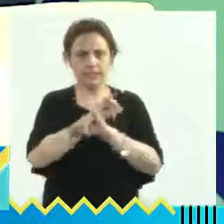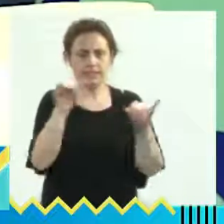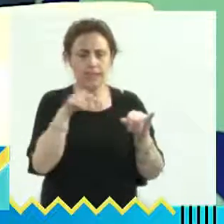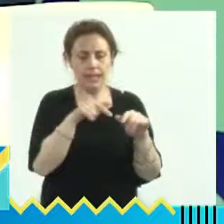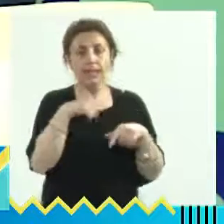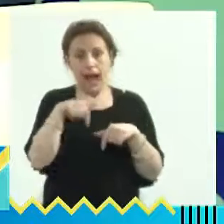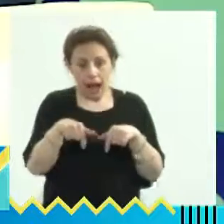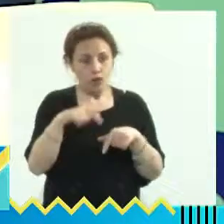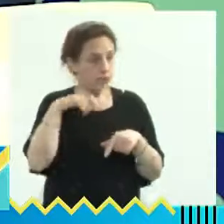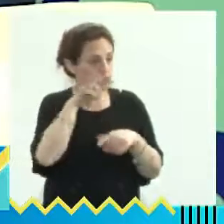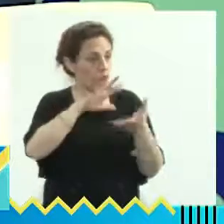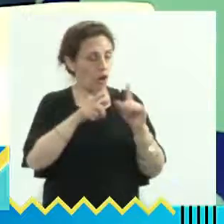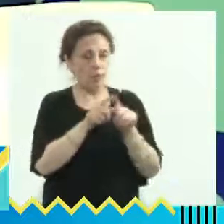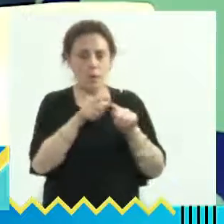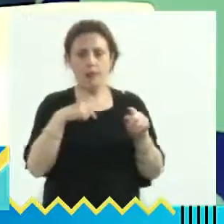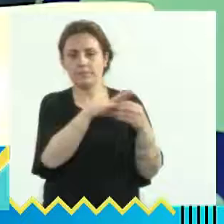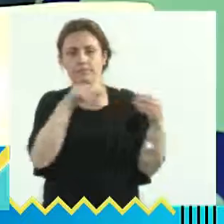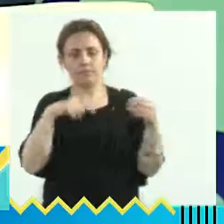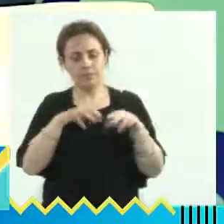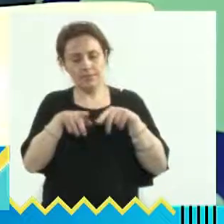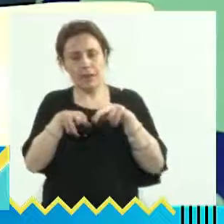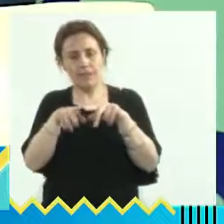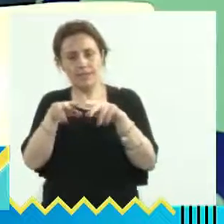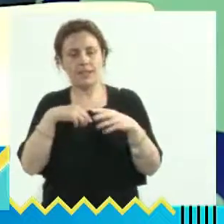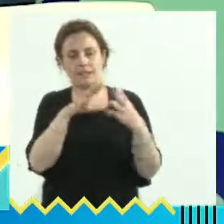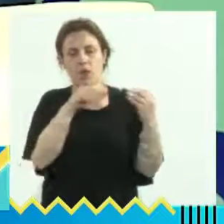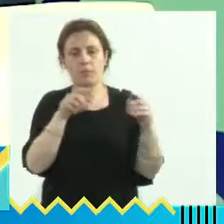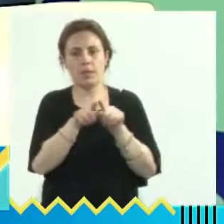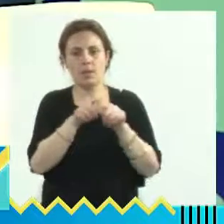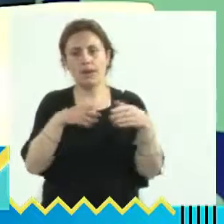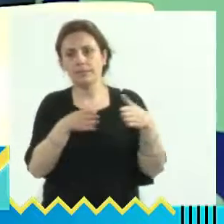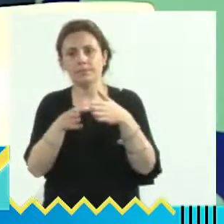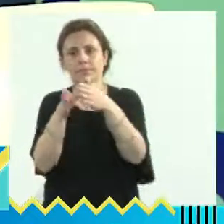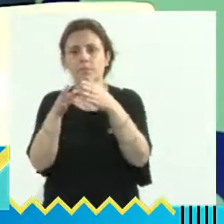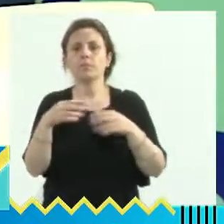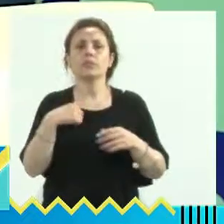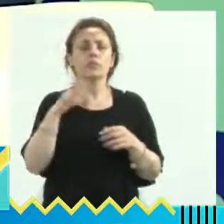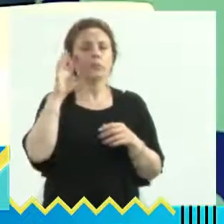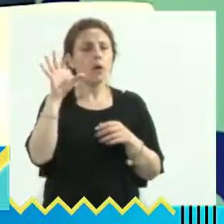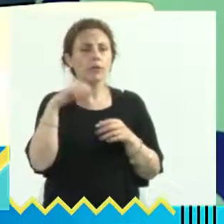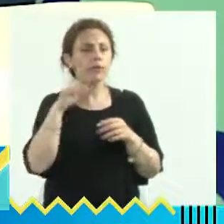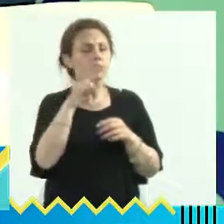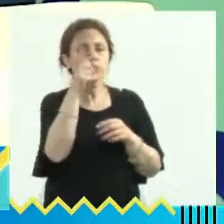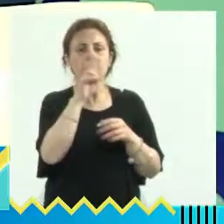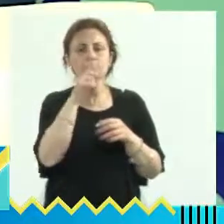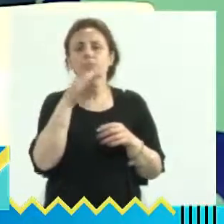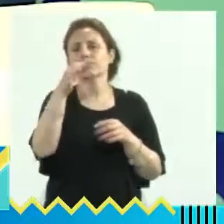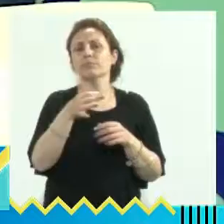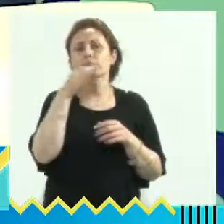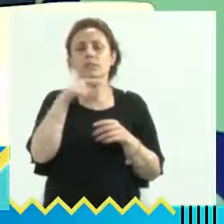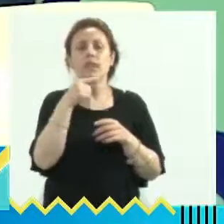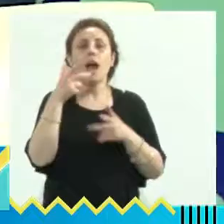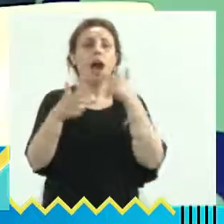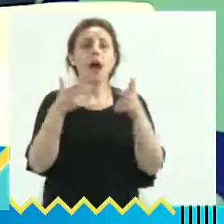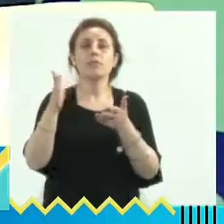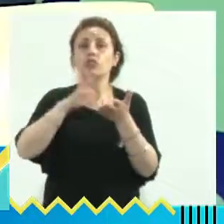camino estamos transitando. Yo escuchaba a una oradora de Brasil que decía, no se hace desde la teoría, se hace